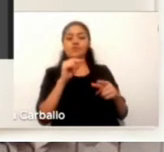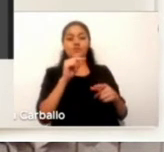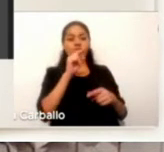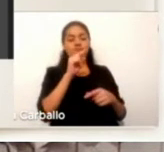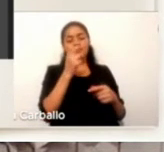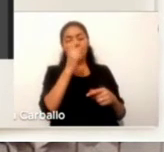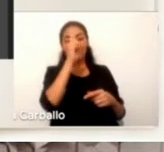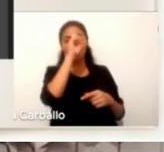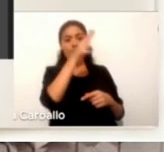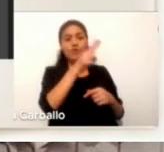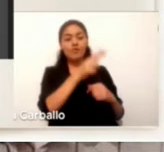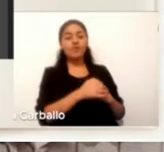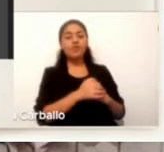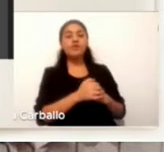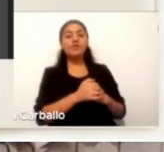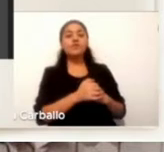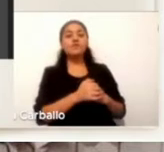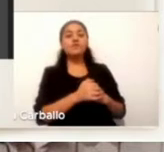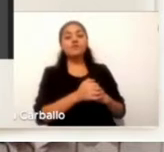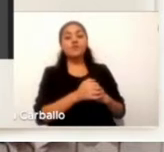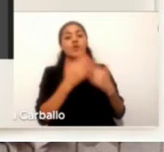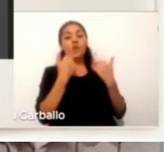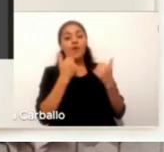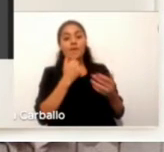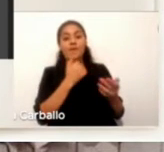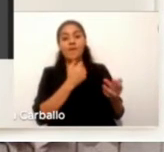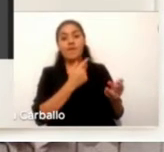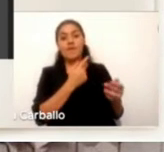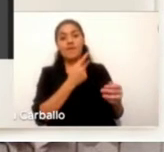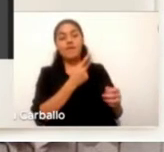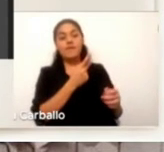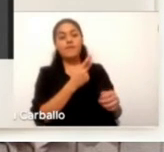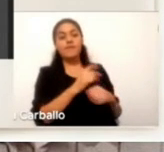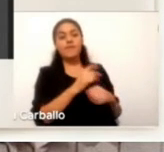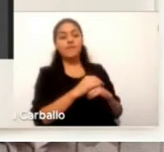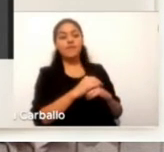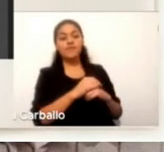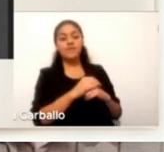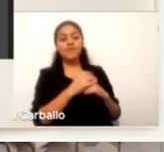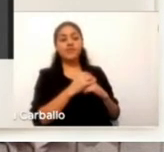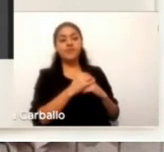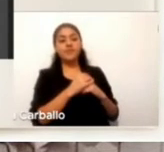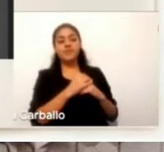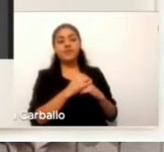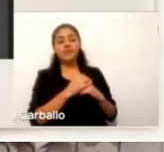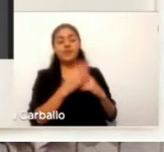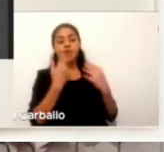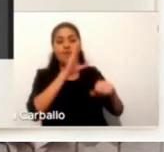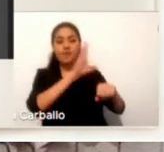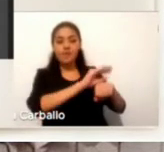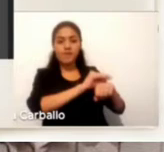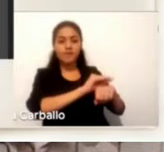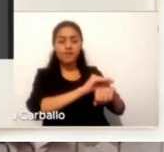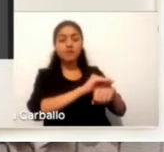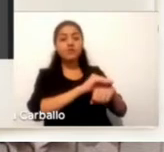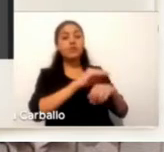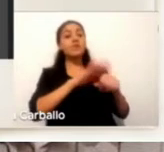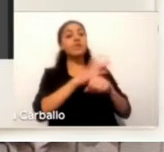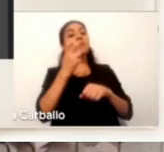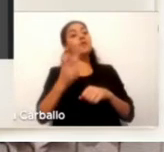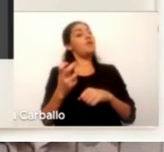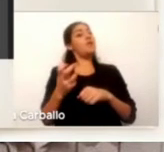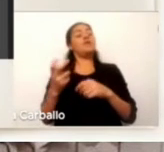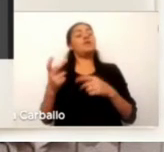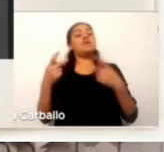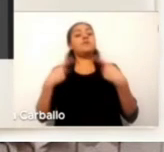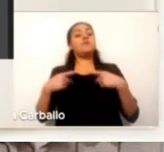la perspectiva de la parte actora, en 945 casillas recibieron la votación personas distintas a las facultadas por